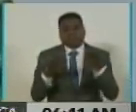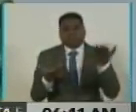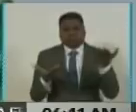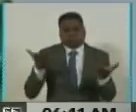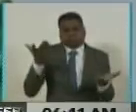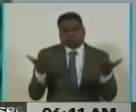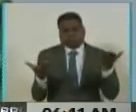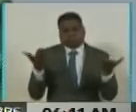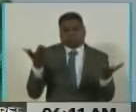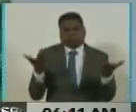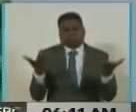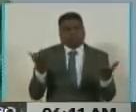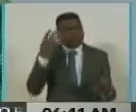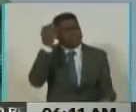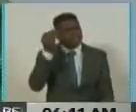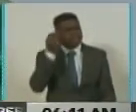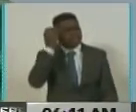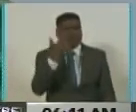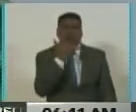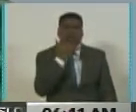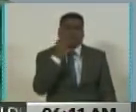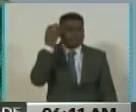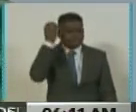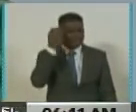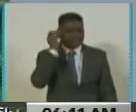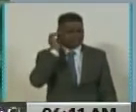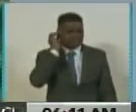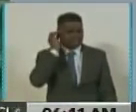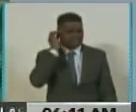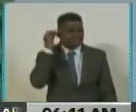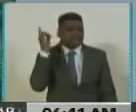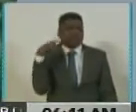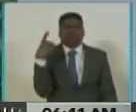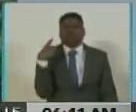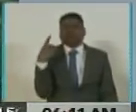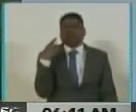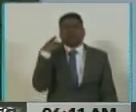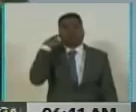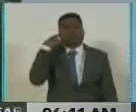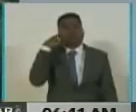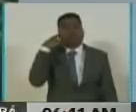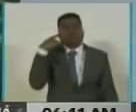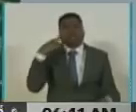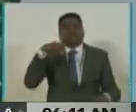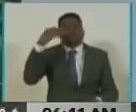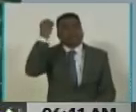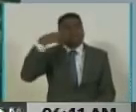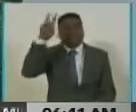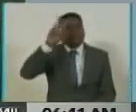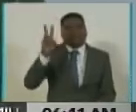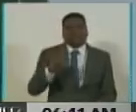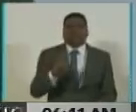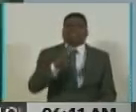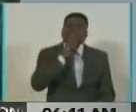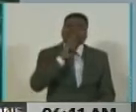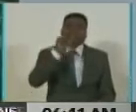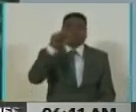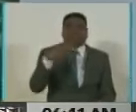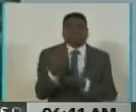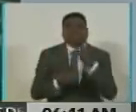creo que es un error pensar desde esa perspectiva. Yo creo que hay que pensar en Venezuela. Lo difícil hacer en este momento